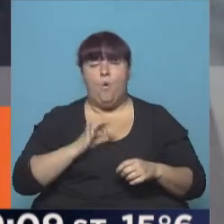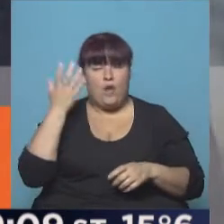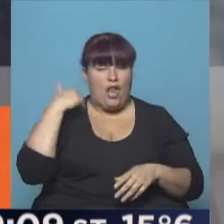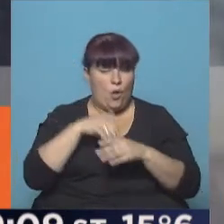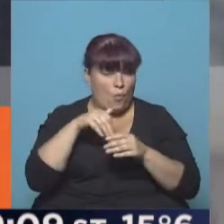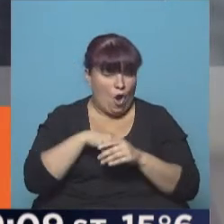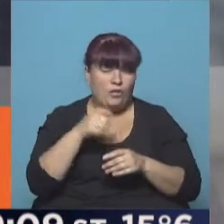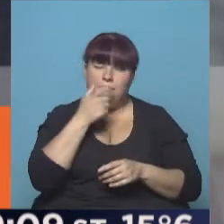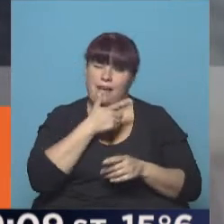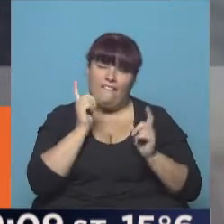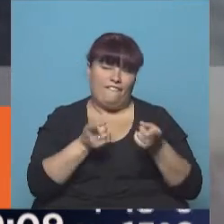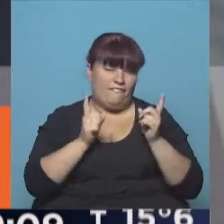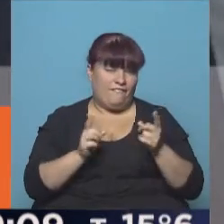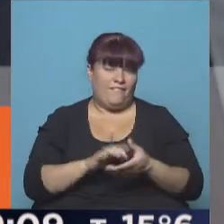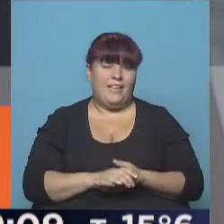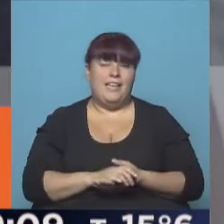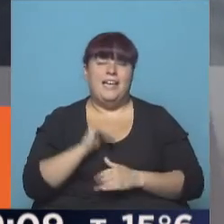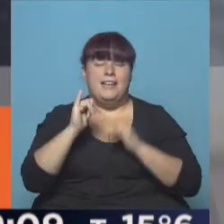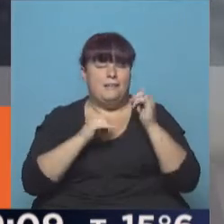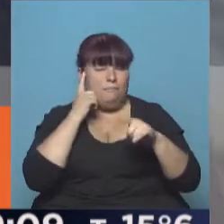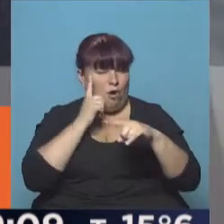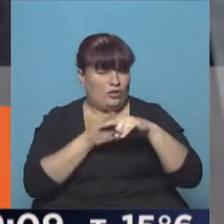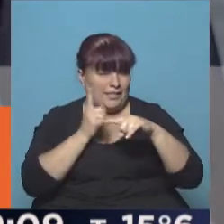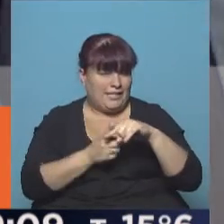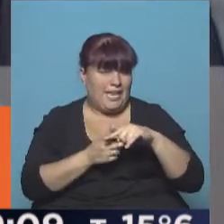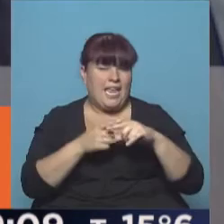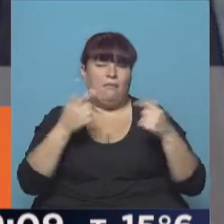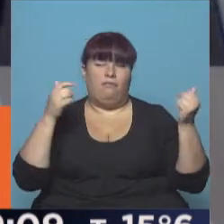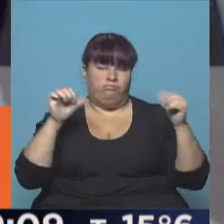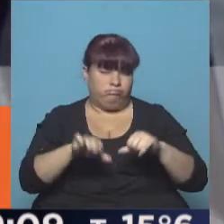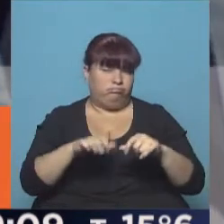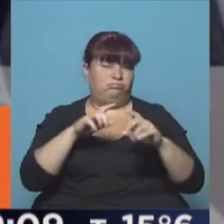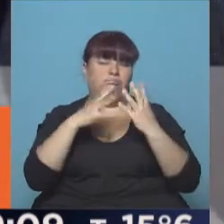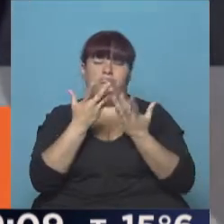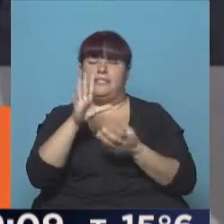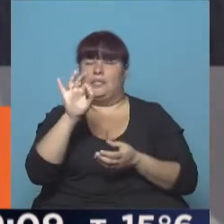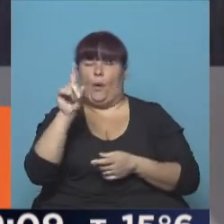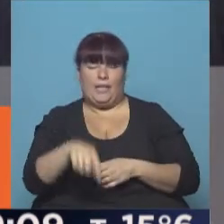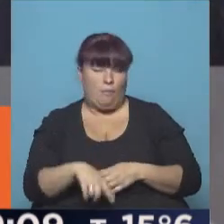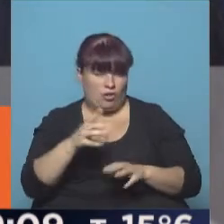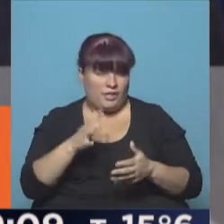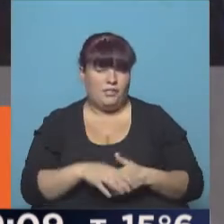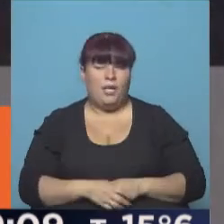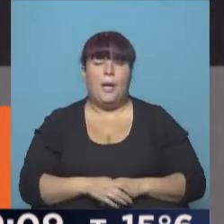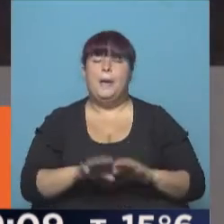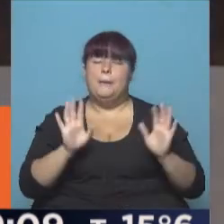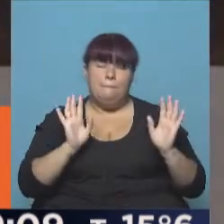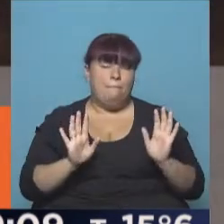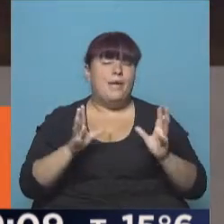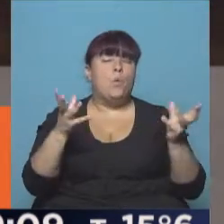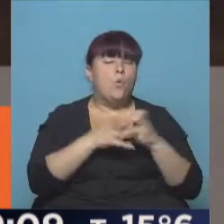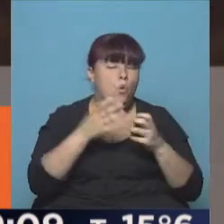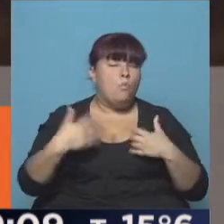elección, Macri conserva indicadores muy positivos de evaluación, alrededor del 50%, pero hay un